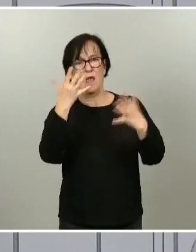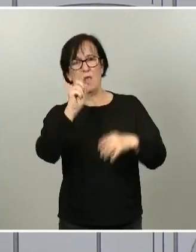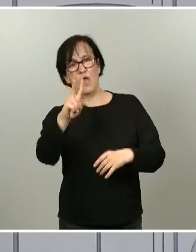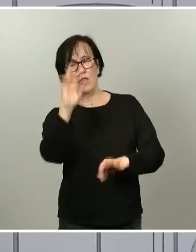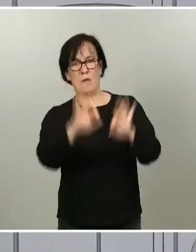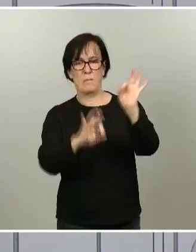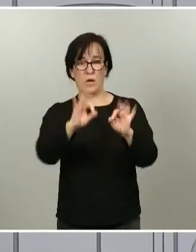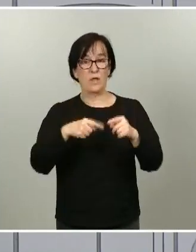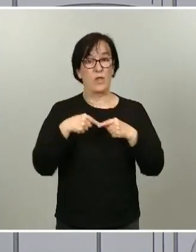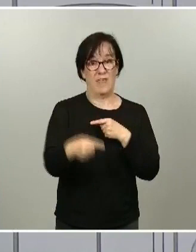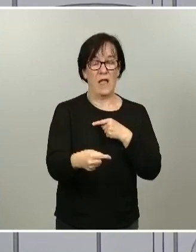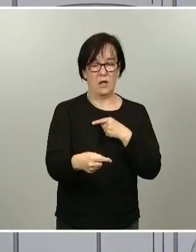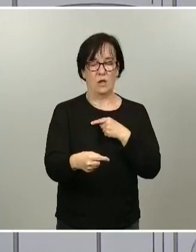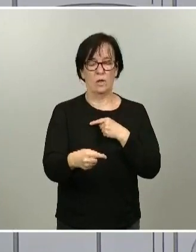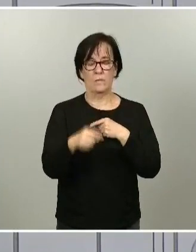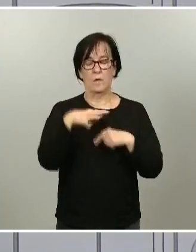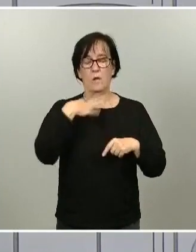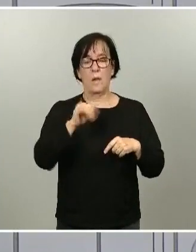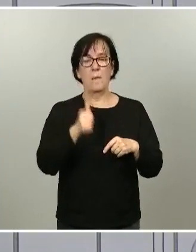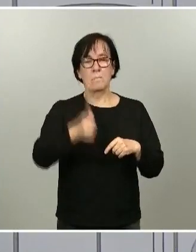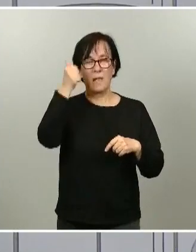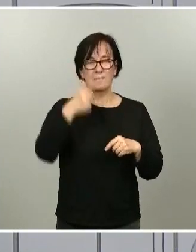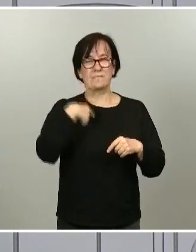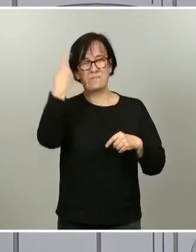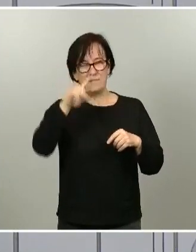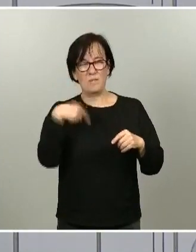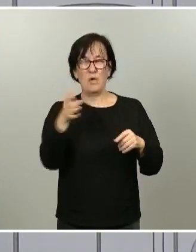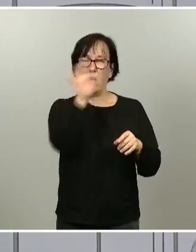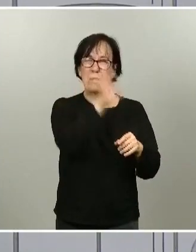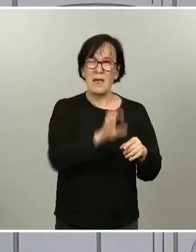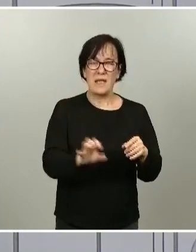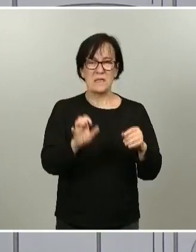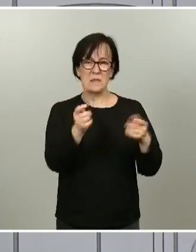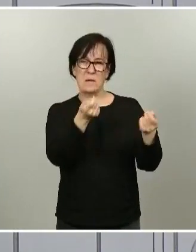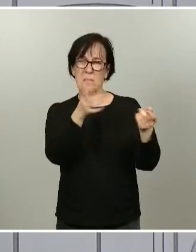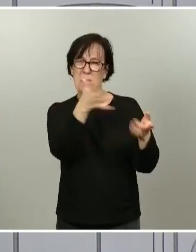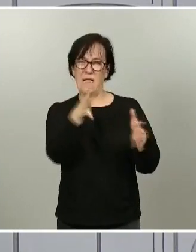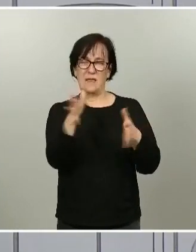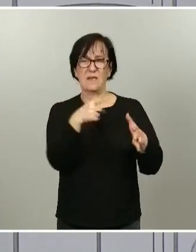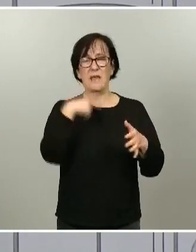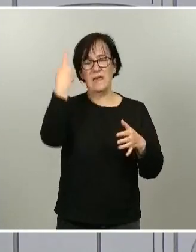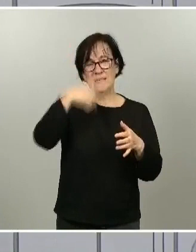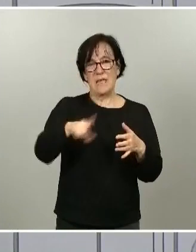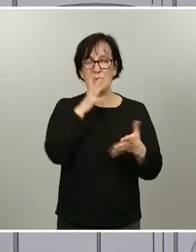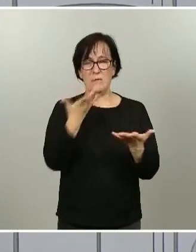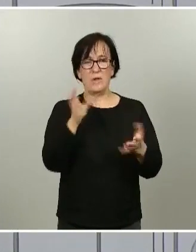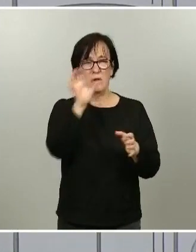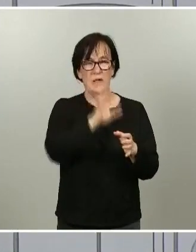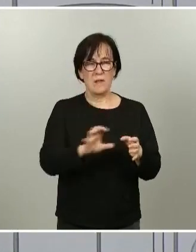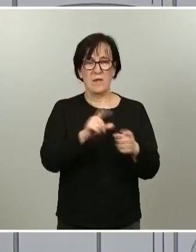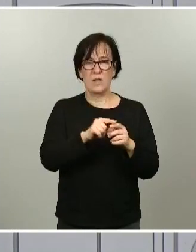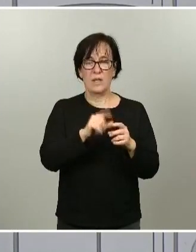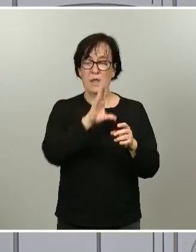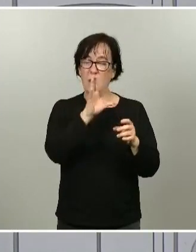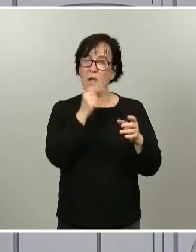diarios, incluso probablemente más. Sabemos que otros países han tenido incrementos similares y sabemos que algunos países, por ejemplo Sudáfrica, está empezando a tener un número